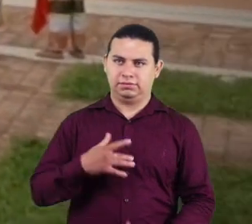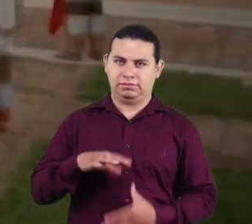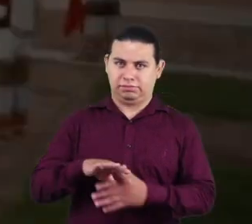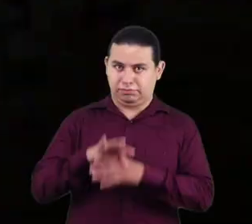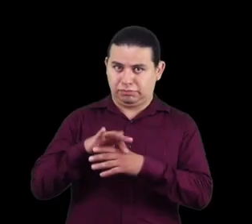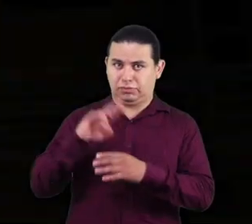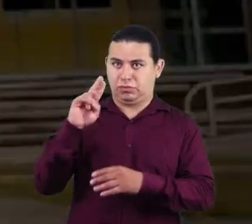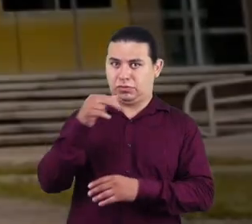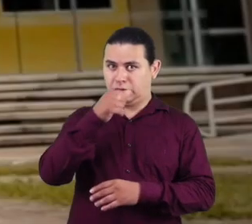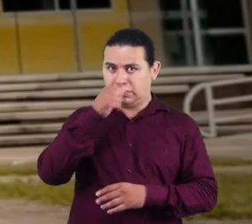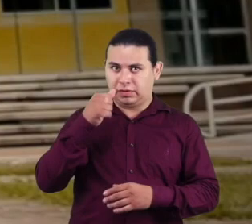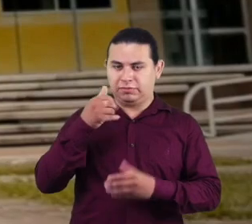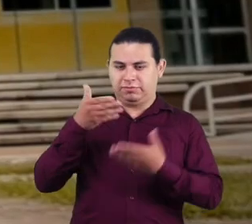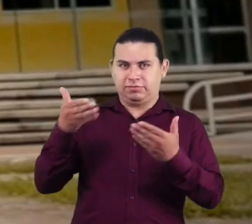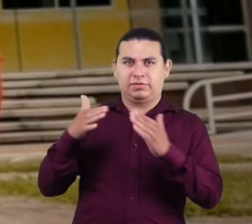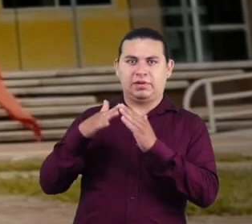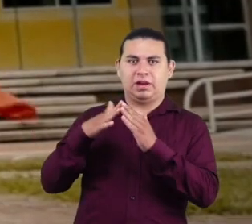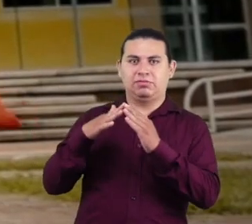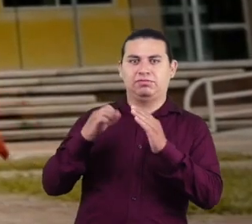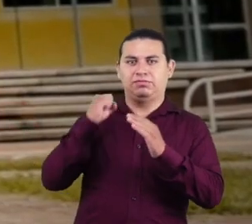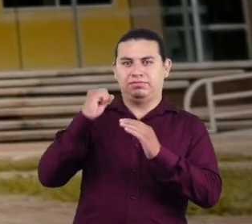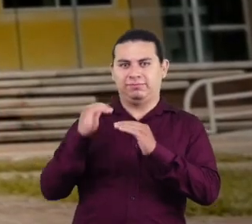Está de fiesta